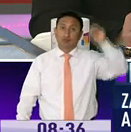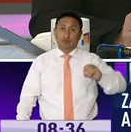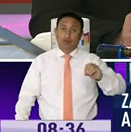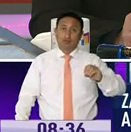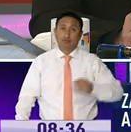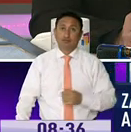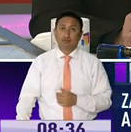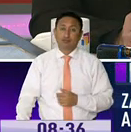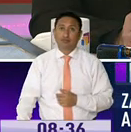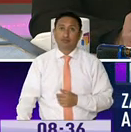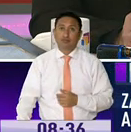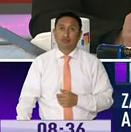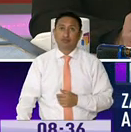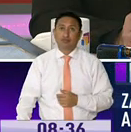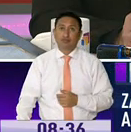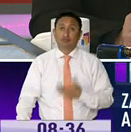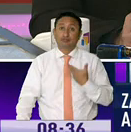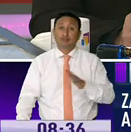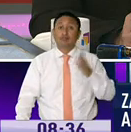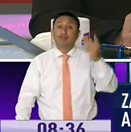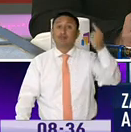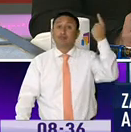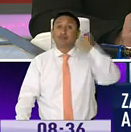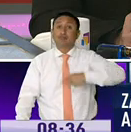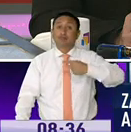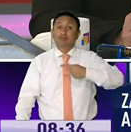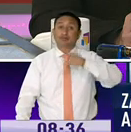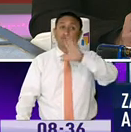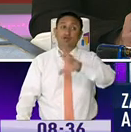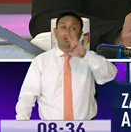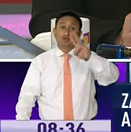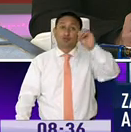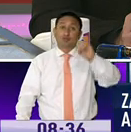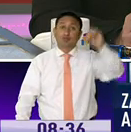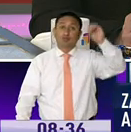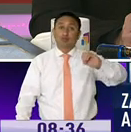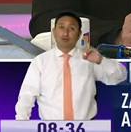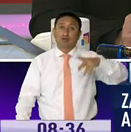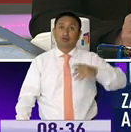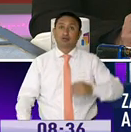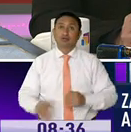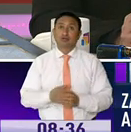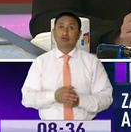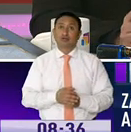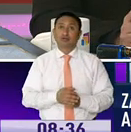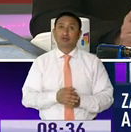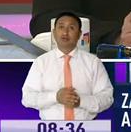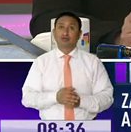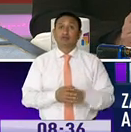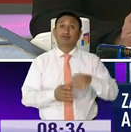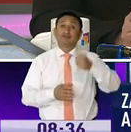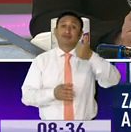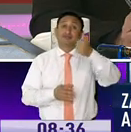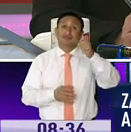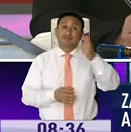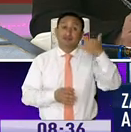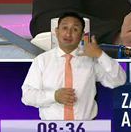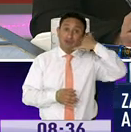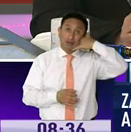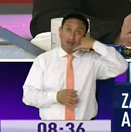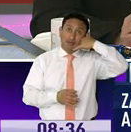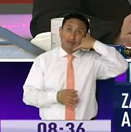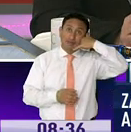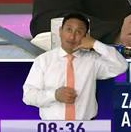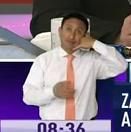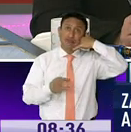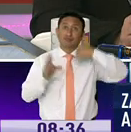42-43% y hubieron días en donde hemos llegado a un 56% de mal uso. ¿Qué quiere decir? Que de 10 líneas, de 10 llamadas,